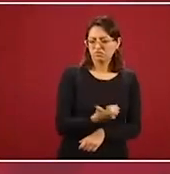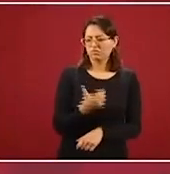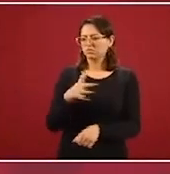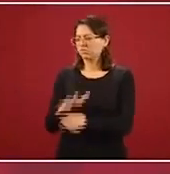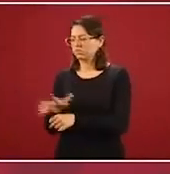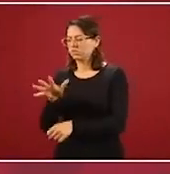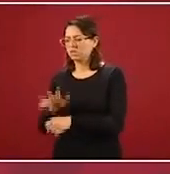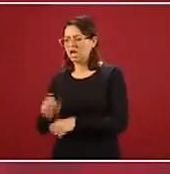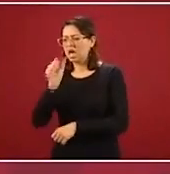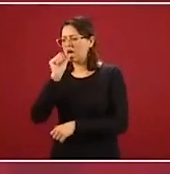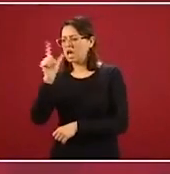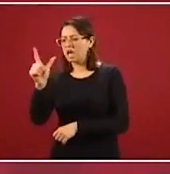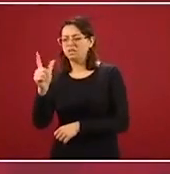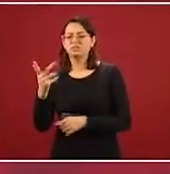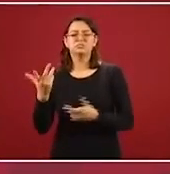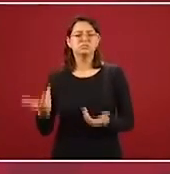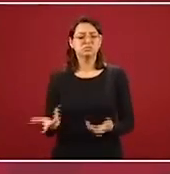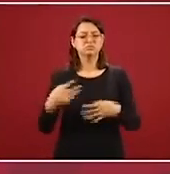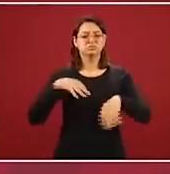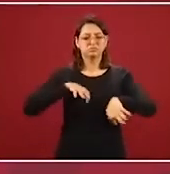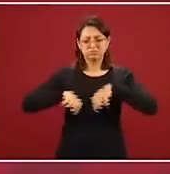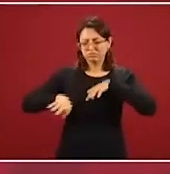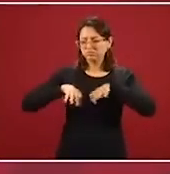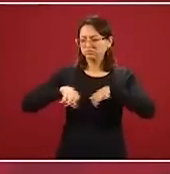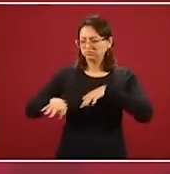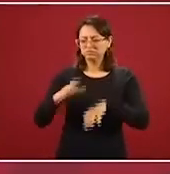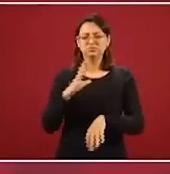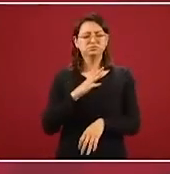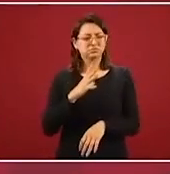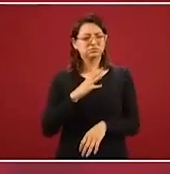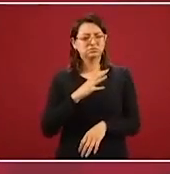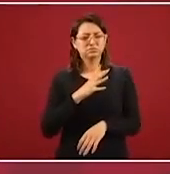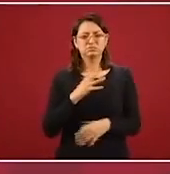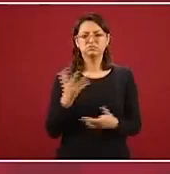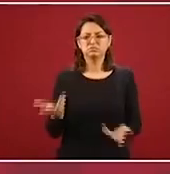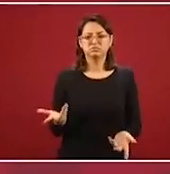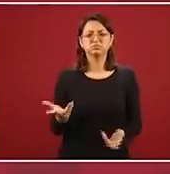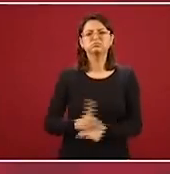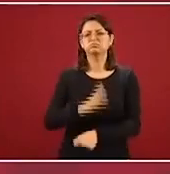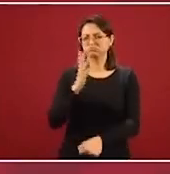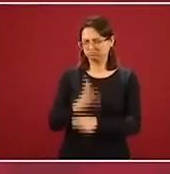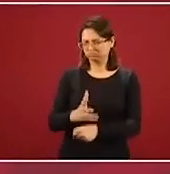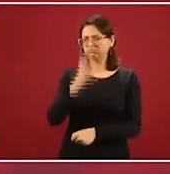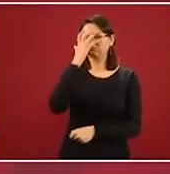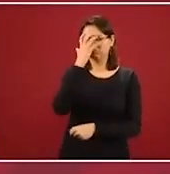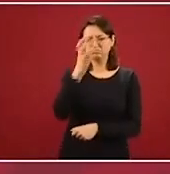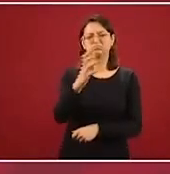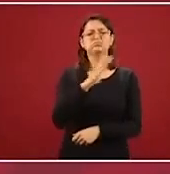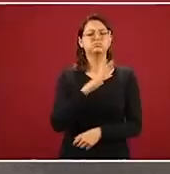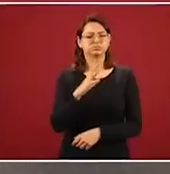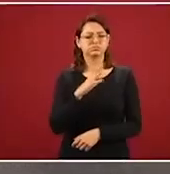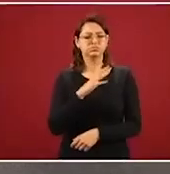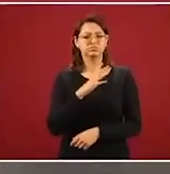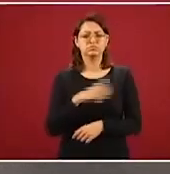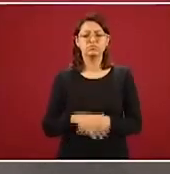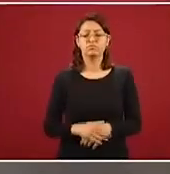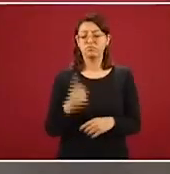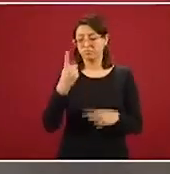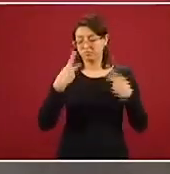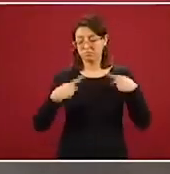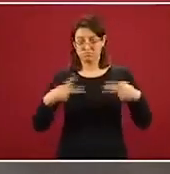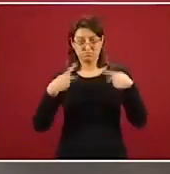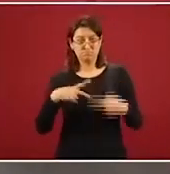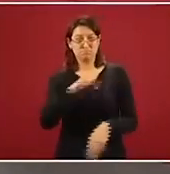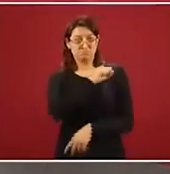Entonces, sí estamos trabajando. Además, no hay impunidad. El que comete un delito